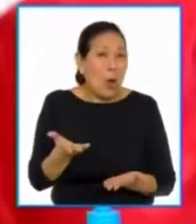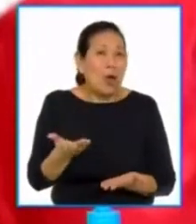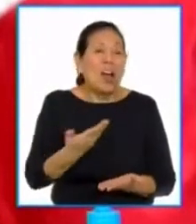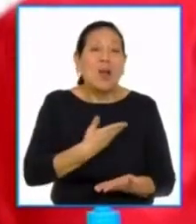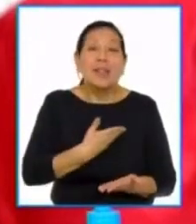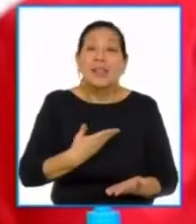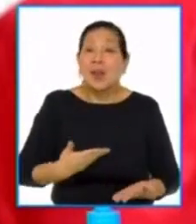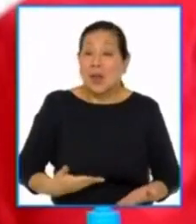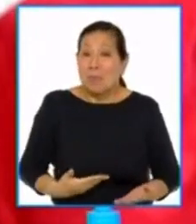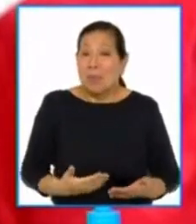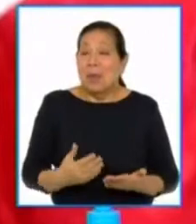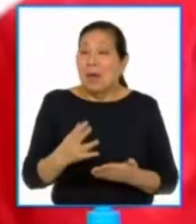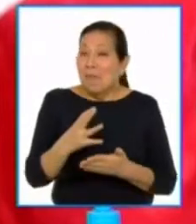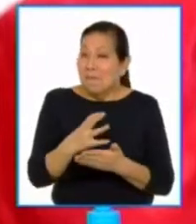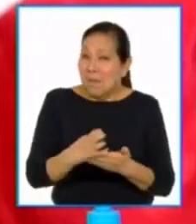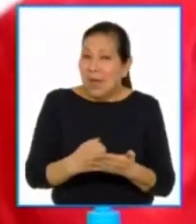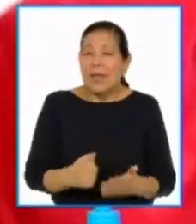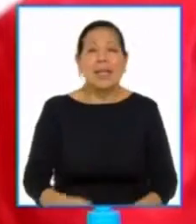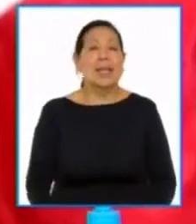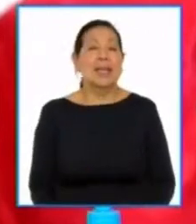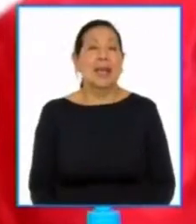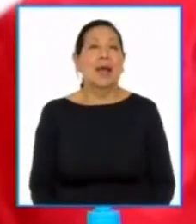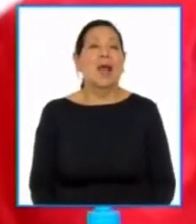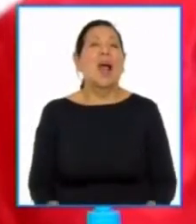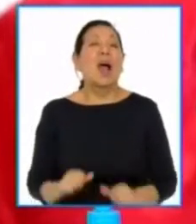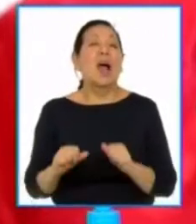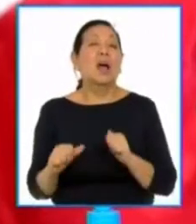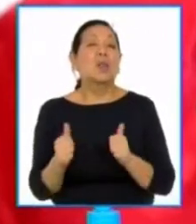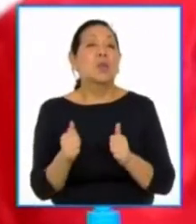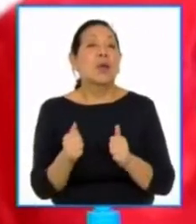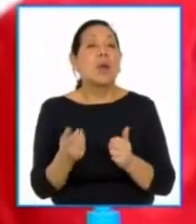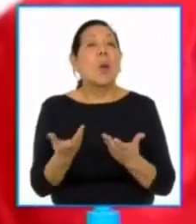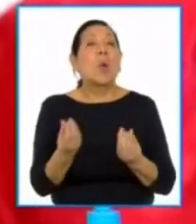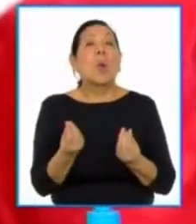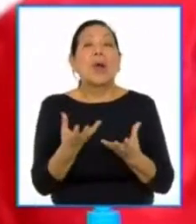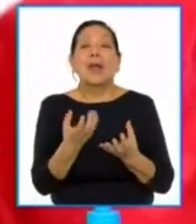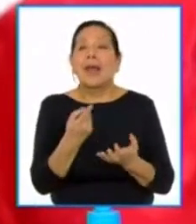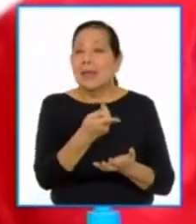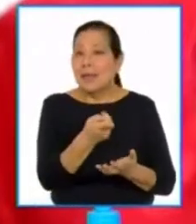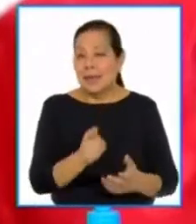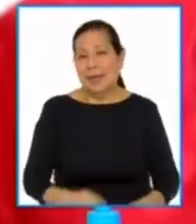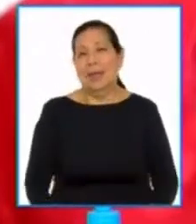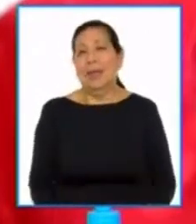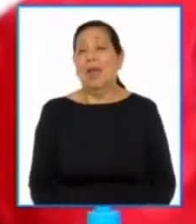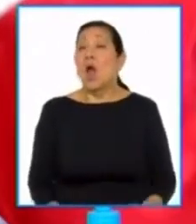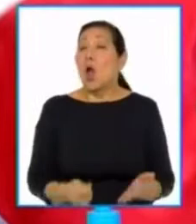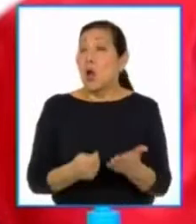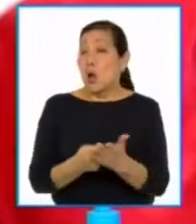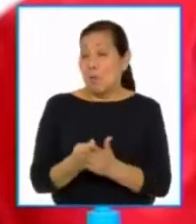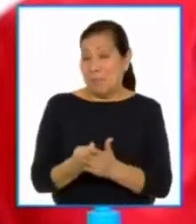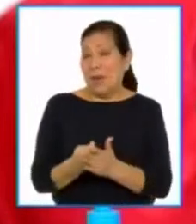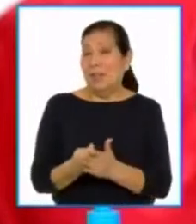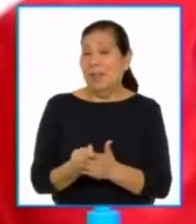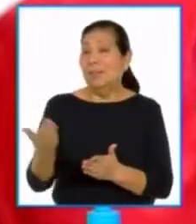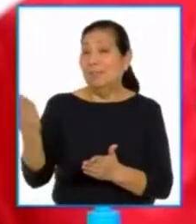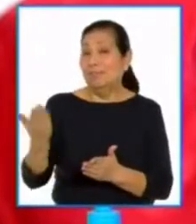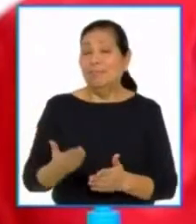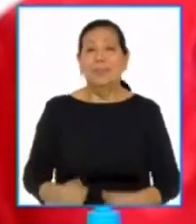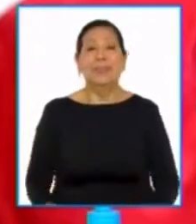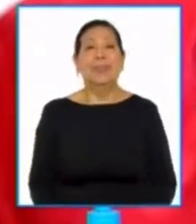el gobierno bajo la forma de acciones preferentes. Comprando acciones